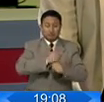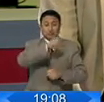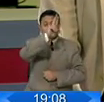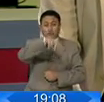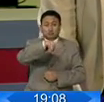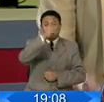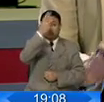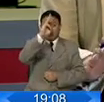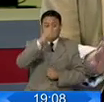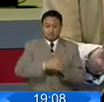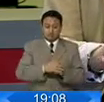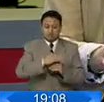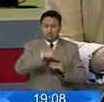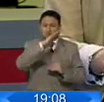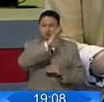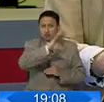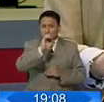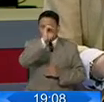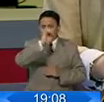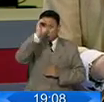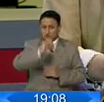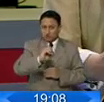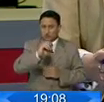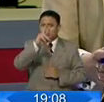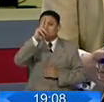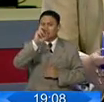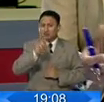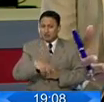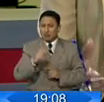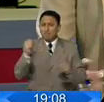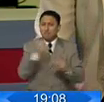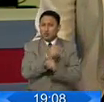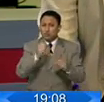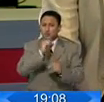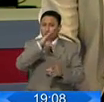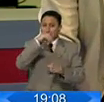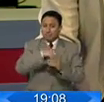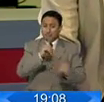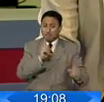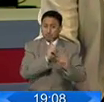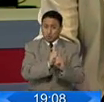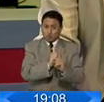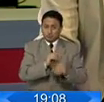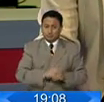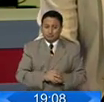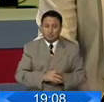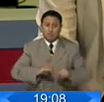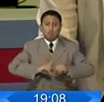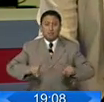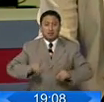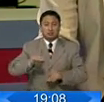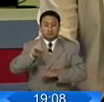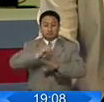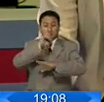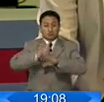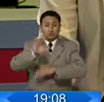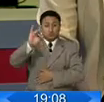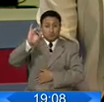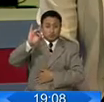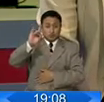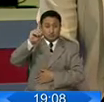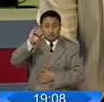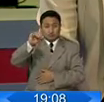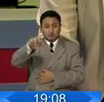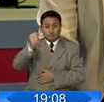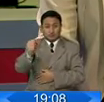2016, más del 50% estuvieron relacionadas a la violencia interpersonal. Sin embargo, en la Dirección Zonal 8 de la DINASED,